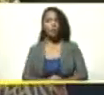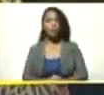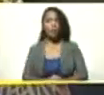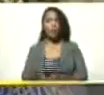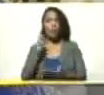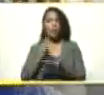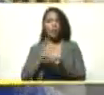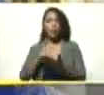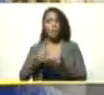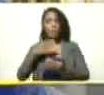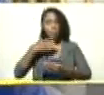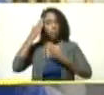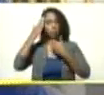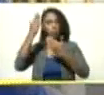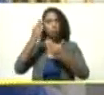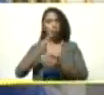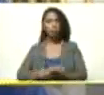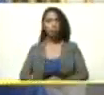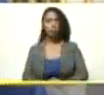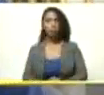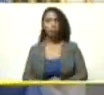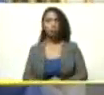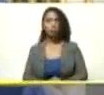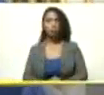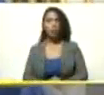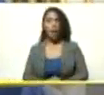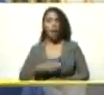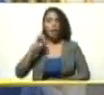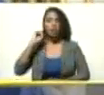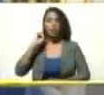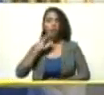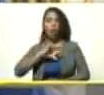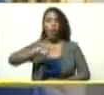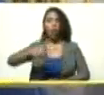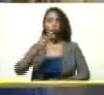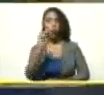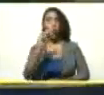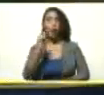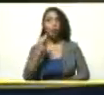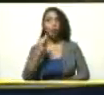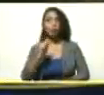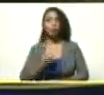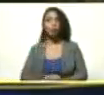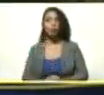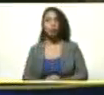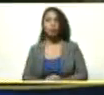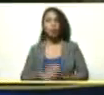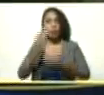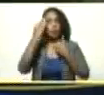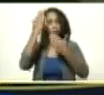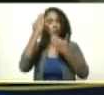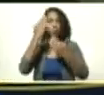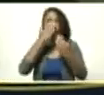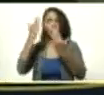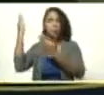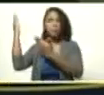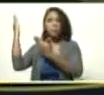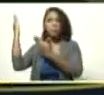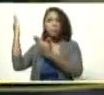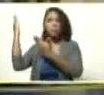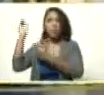presente, mi saludo. El historiador Juan Romero, saludo. La